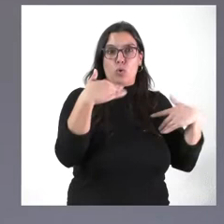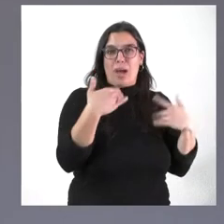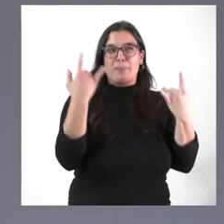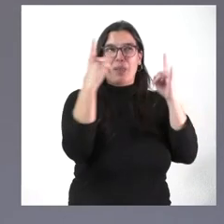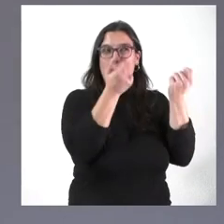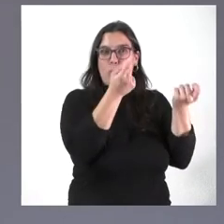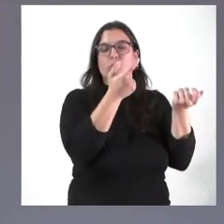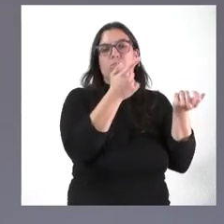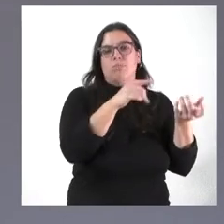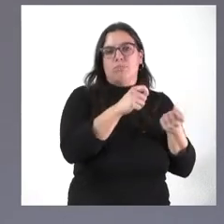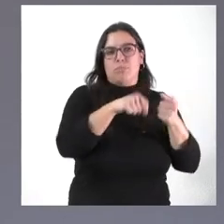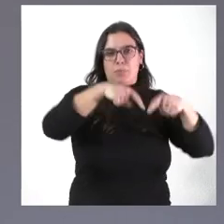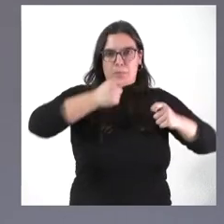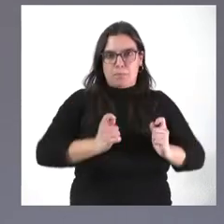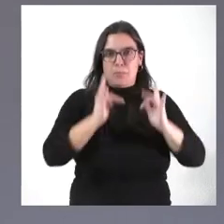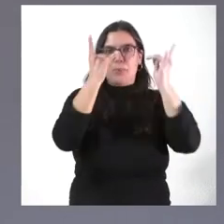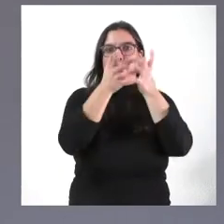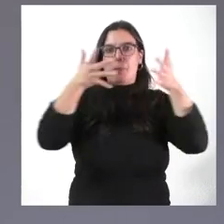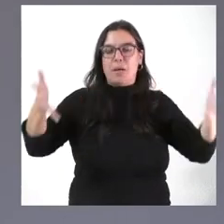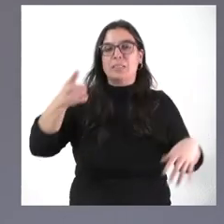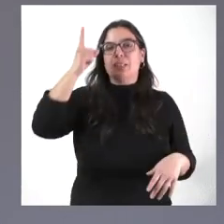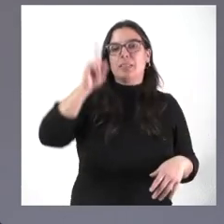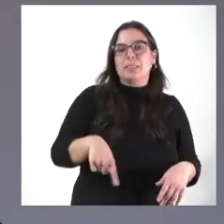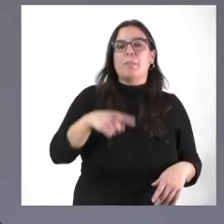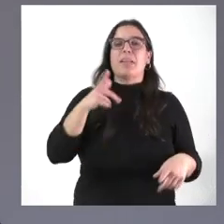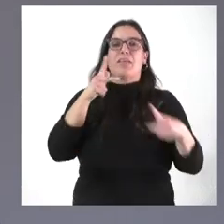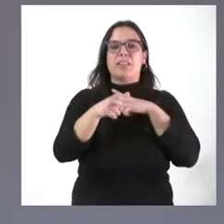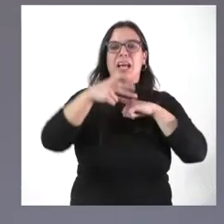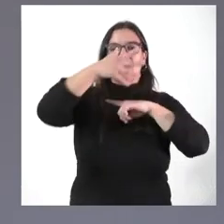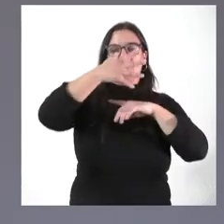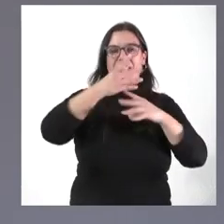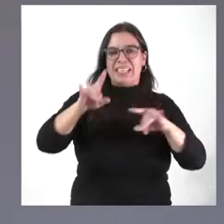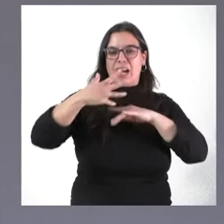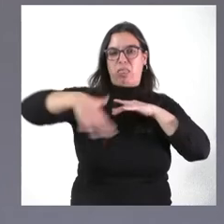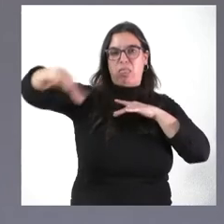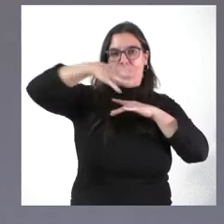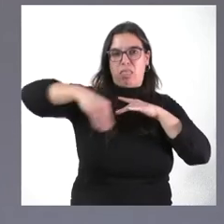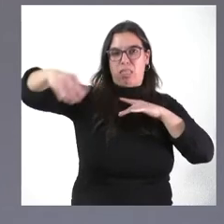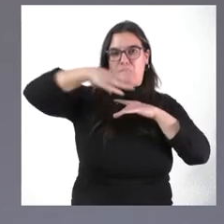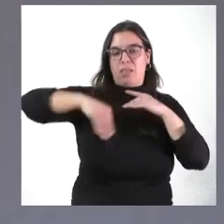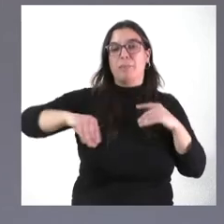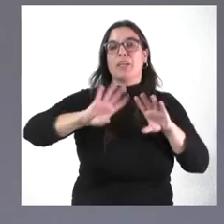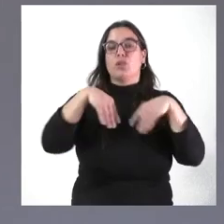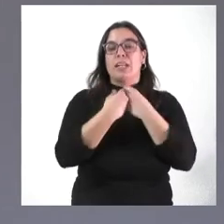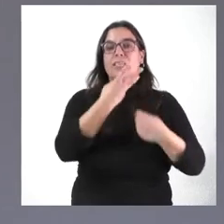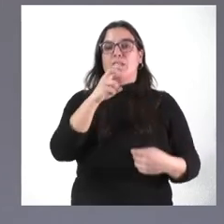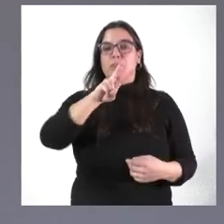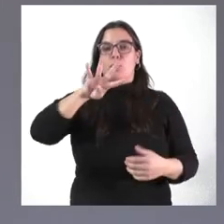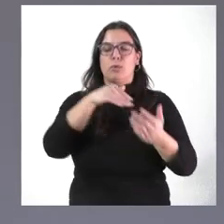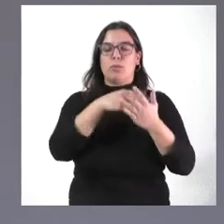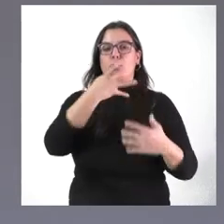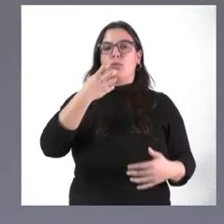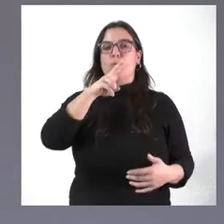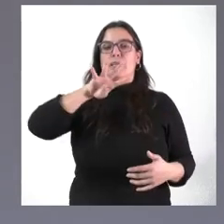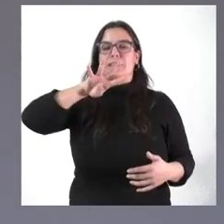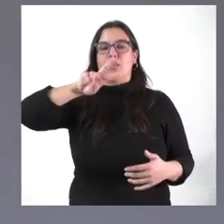la restauración hidrológico forestal y evitar fenómenos erosivos con la inversión de 324.442 euros